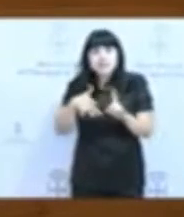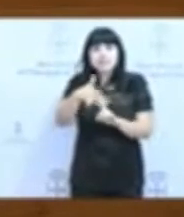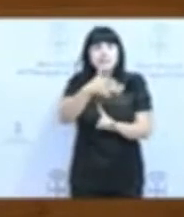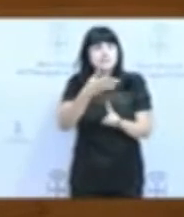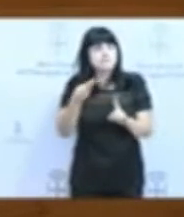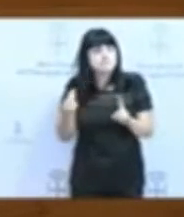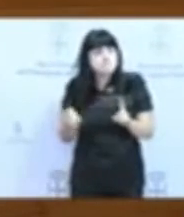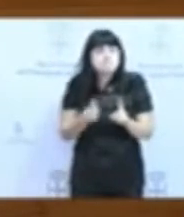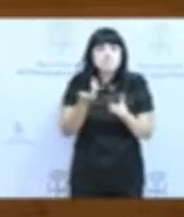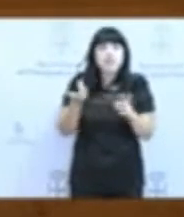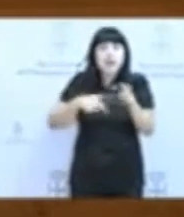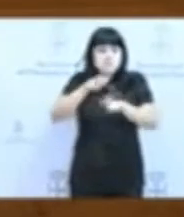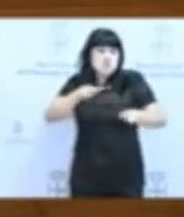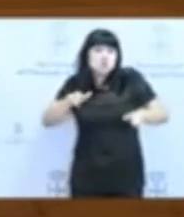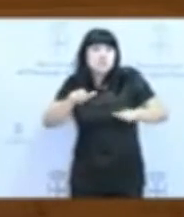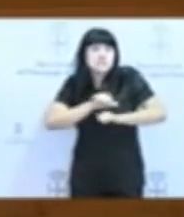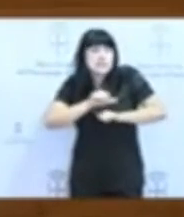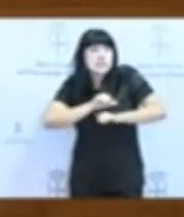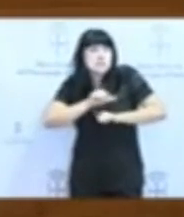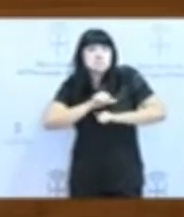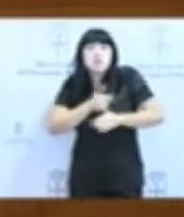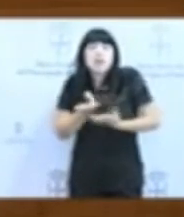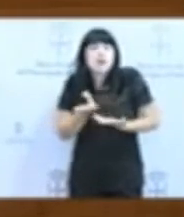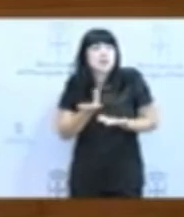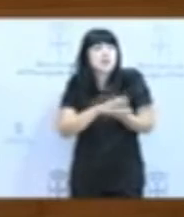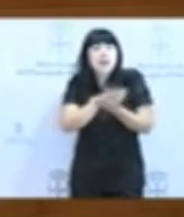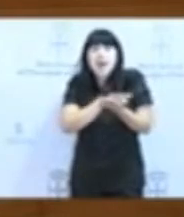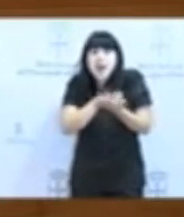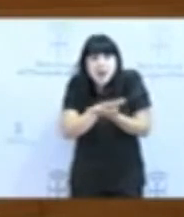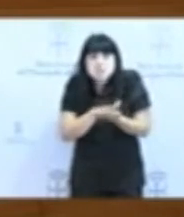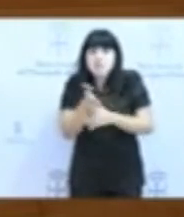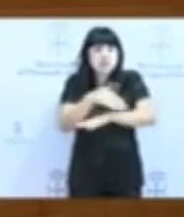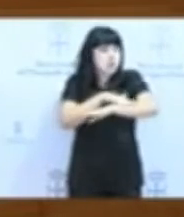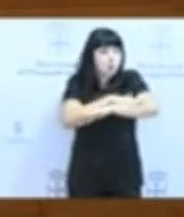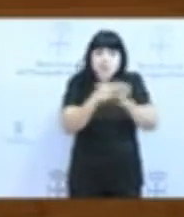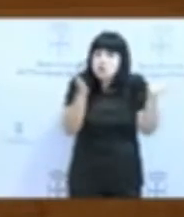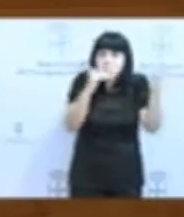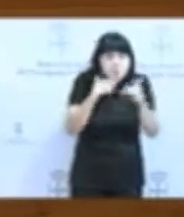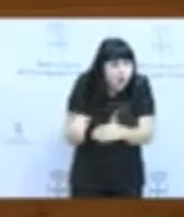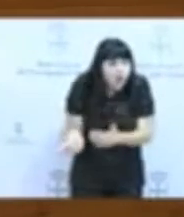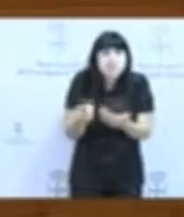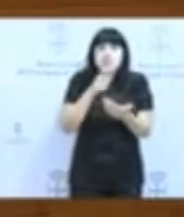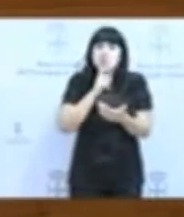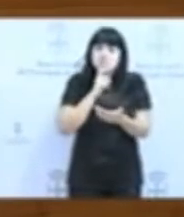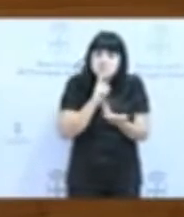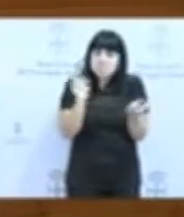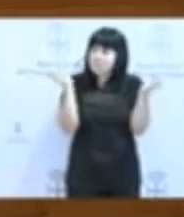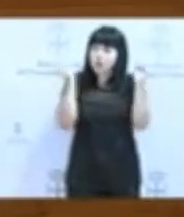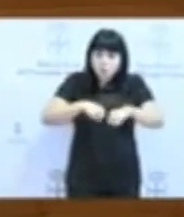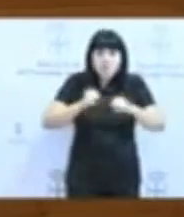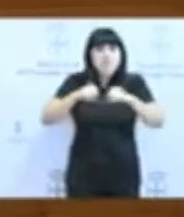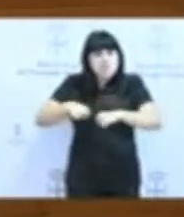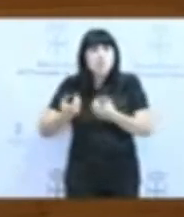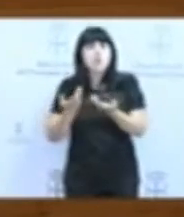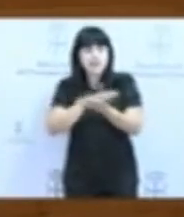menos eso esperan algunos, a base de hablarnos de la ingobernabilidad del momento, de lo difícil que es ponerse de acuerdo, de lo bonito que es el diálogo, pero qué